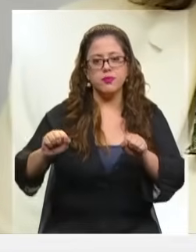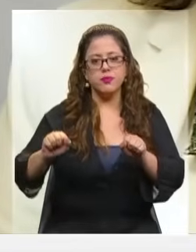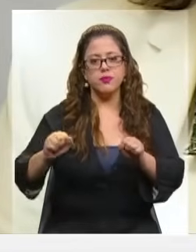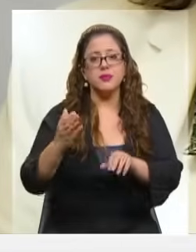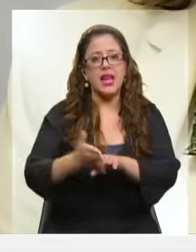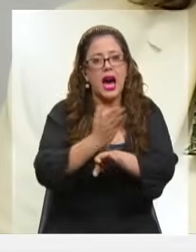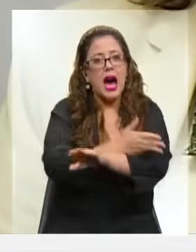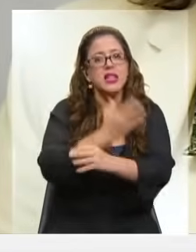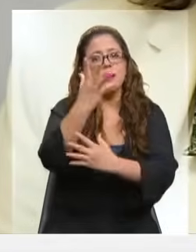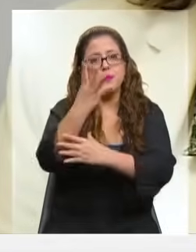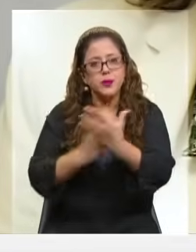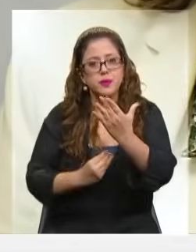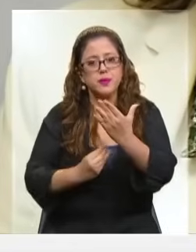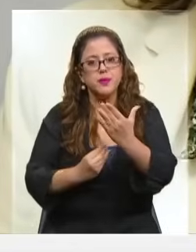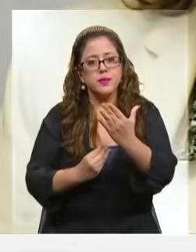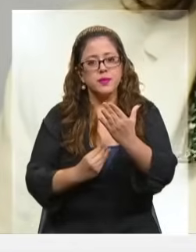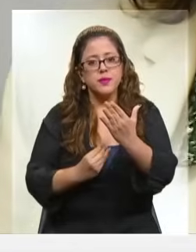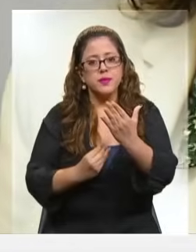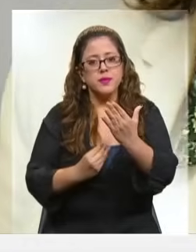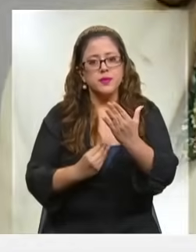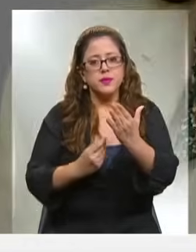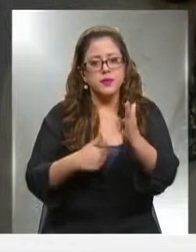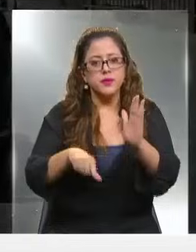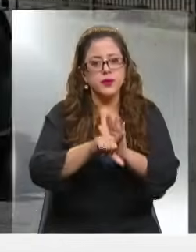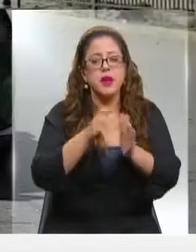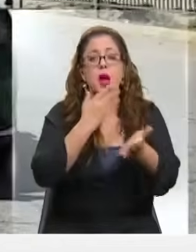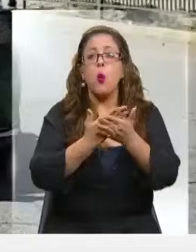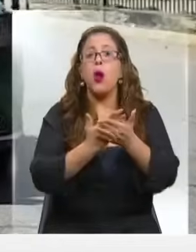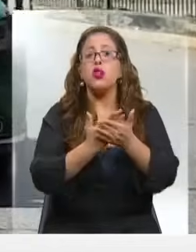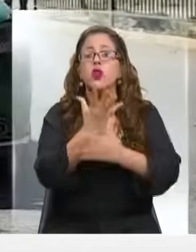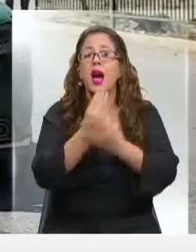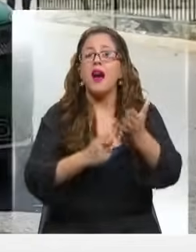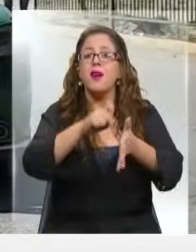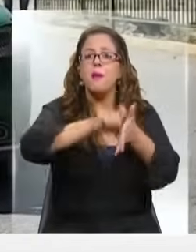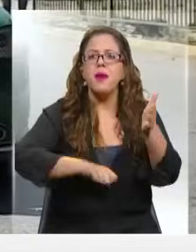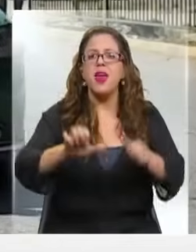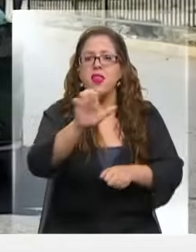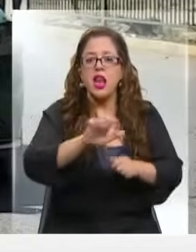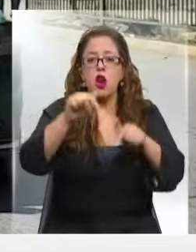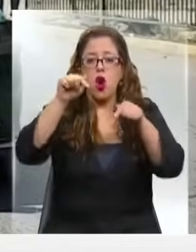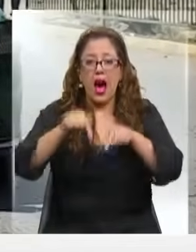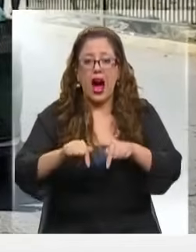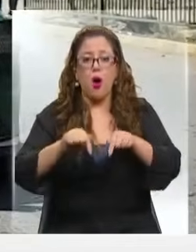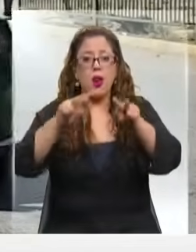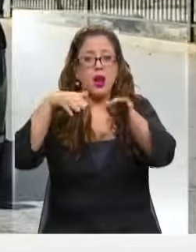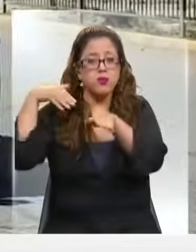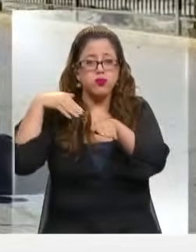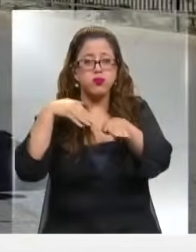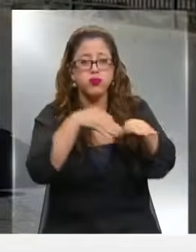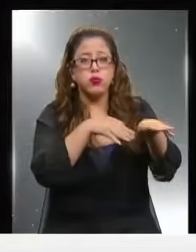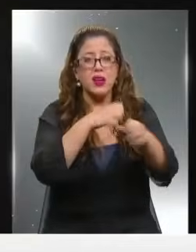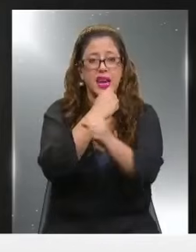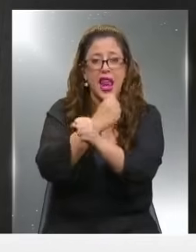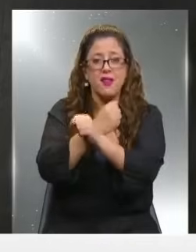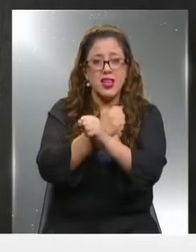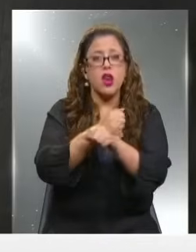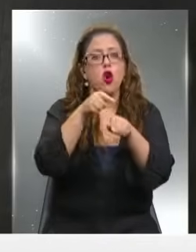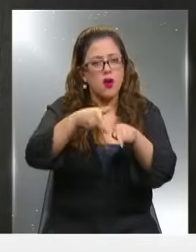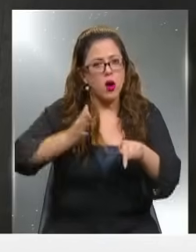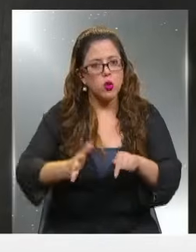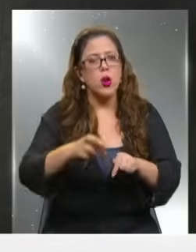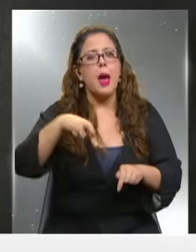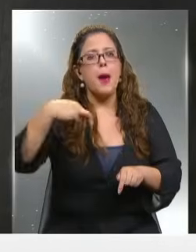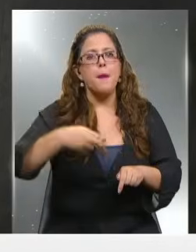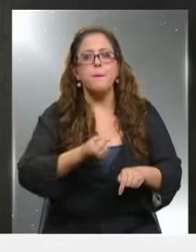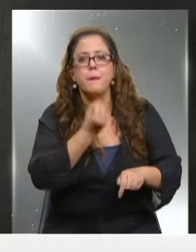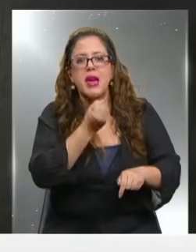del término del periodo legislativo, y el periodo legislativo termina en enero. Por ahora el despliegue policial continuará en Peñaflor, ya que el funeral de Sabrina